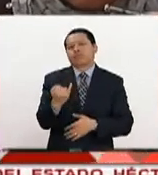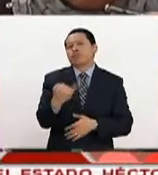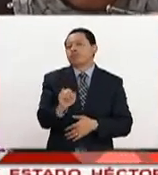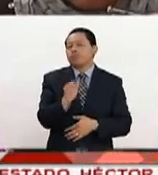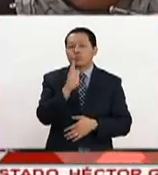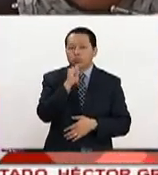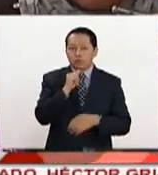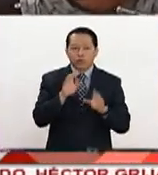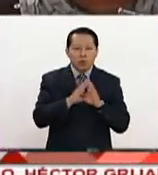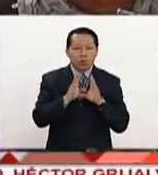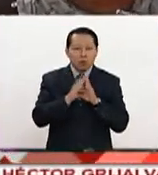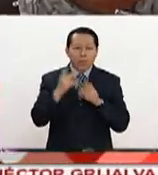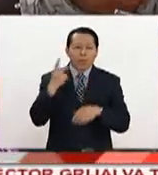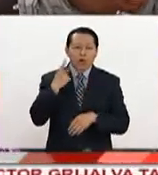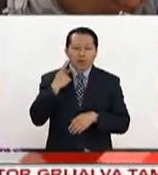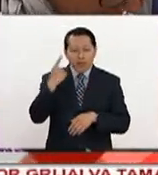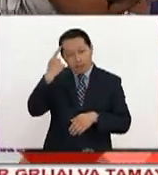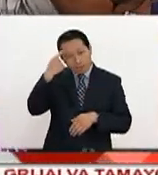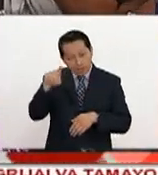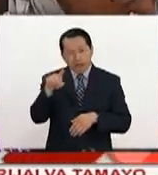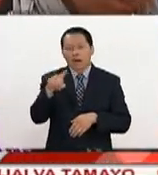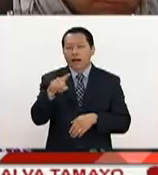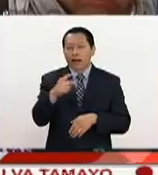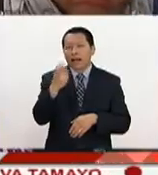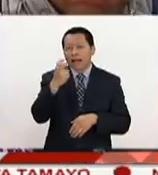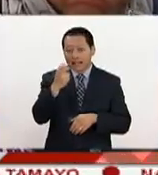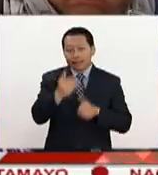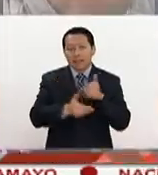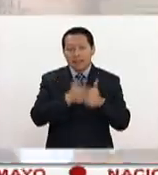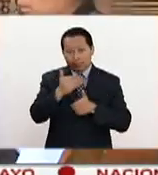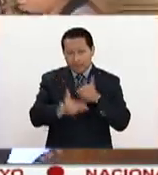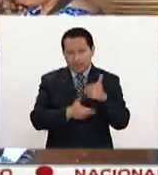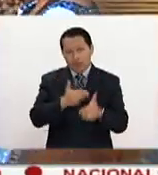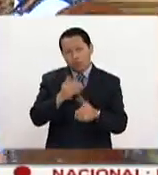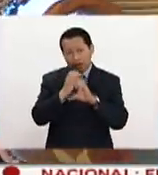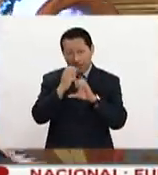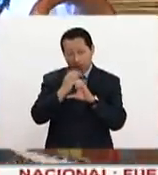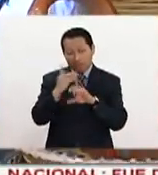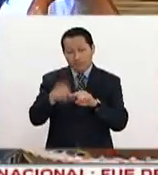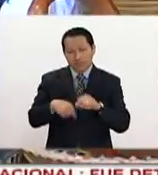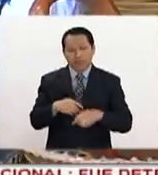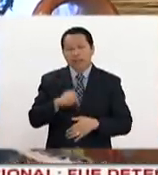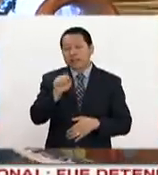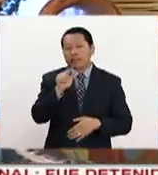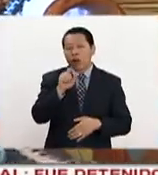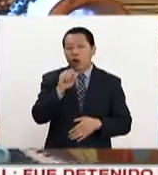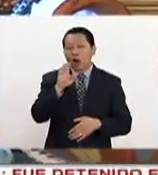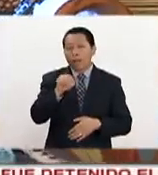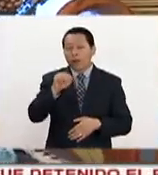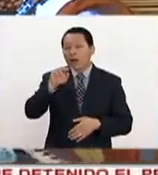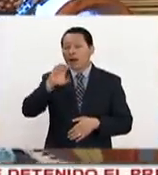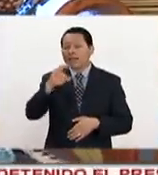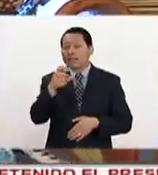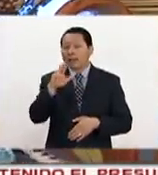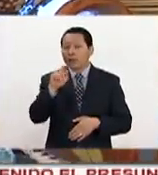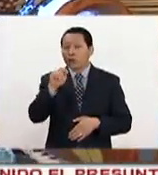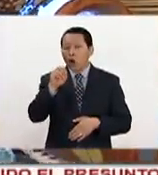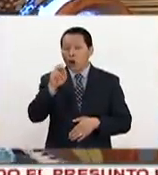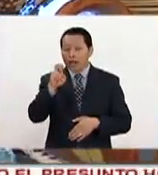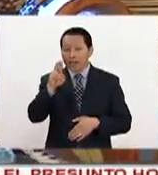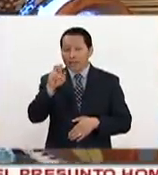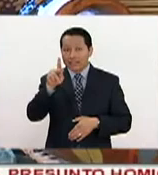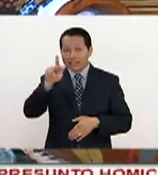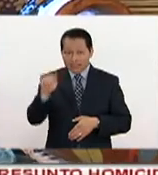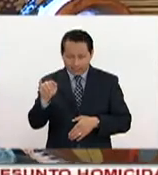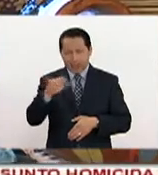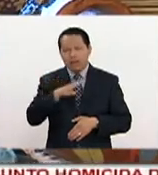una política para reducir las emisiones de ese servicio pesado. Salomón Chertorivsky, precandidato por el PRD al gobierno de la Ciudad de